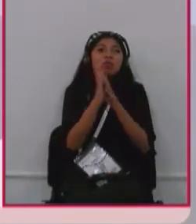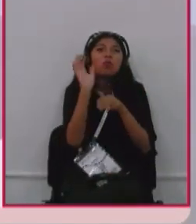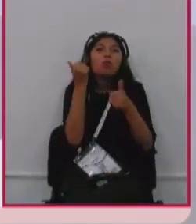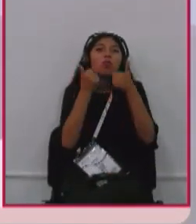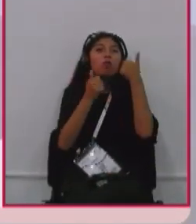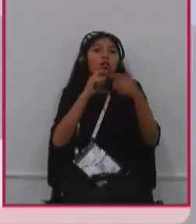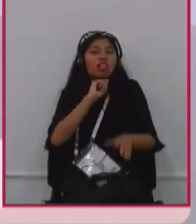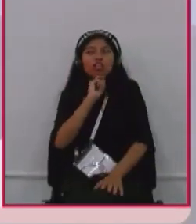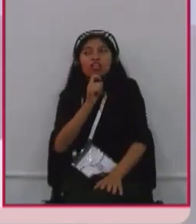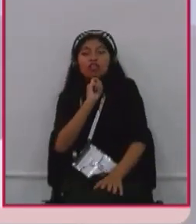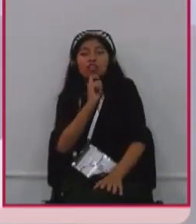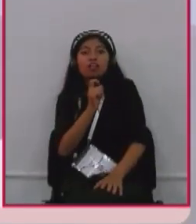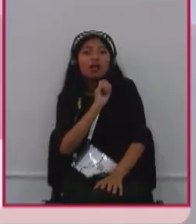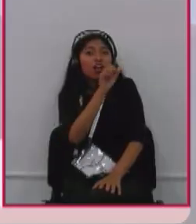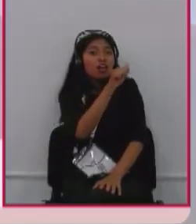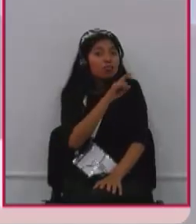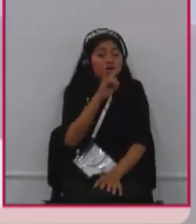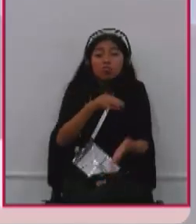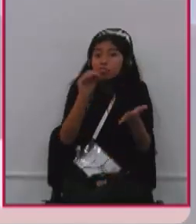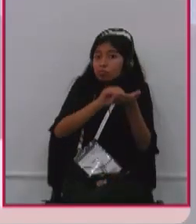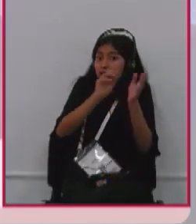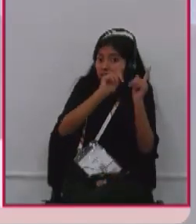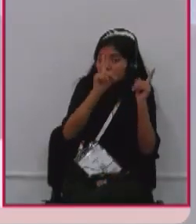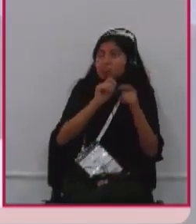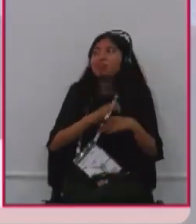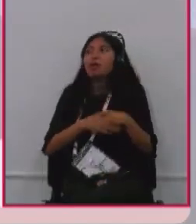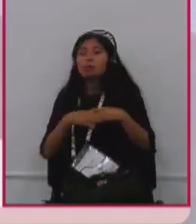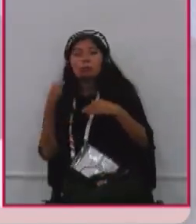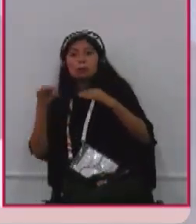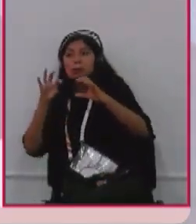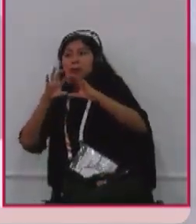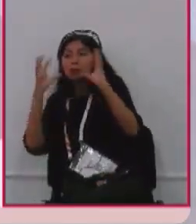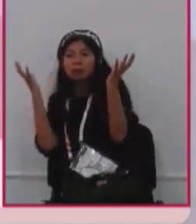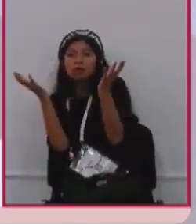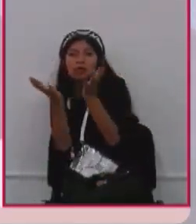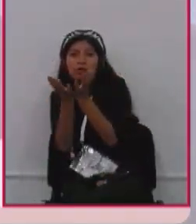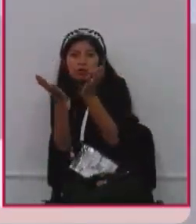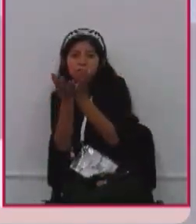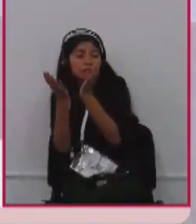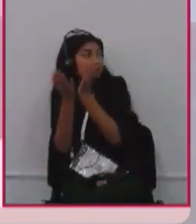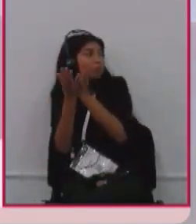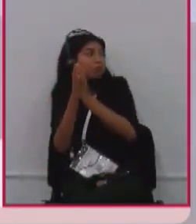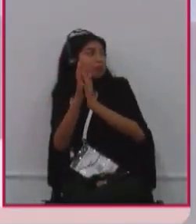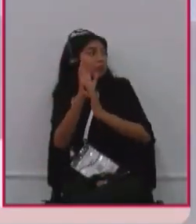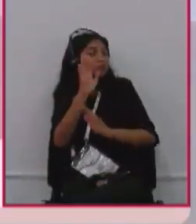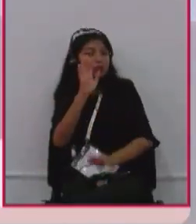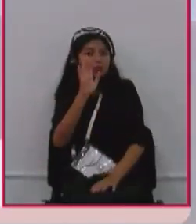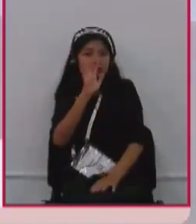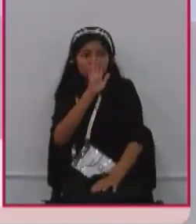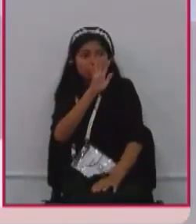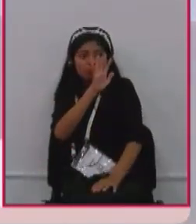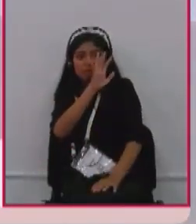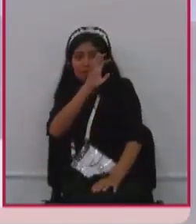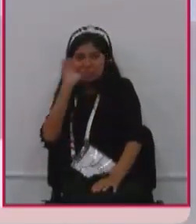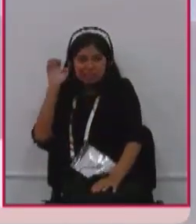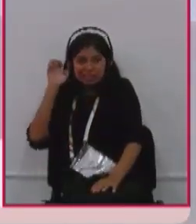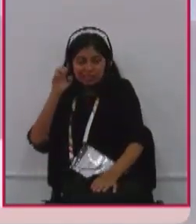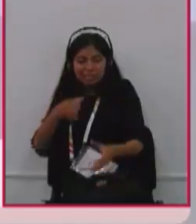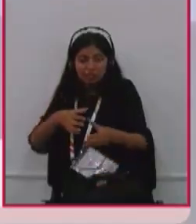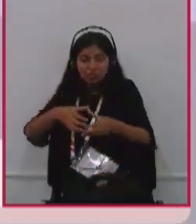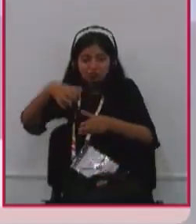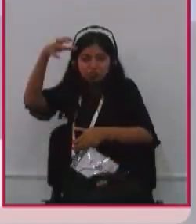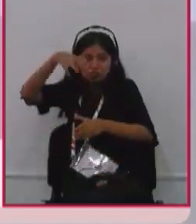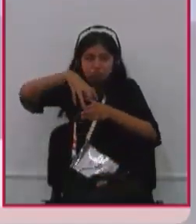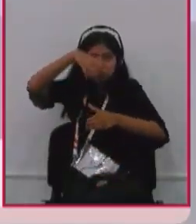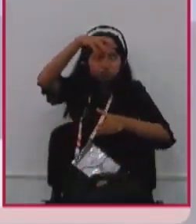están aplicando más? Bueno, a nivel mundial tenemos más de 500 celdas Jamieson en más de 36 países.